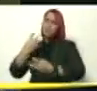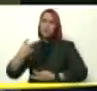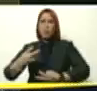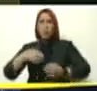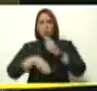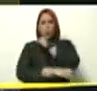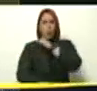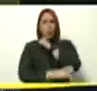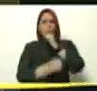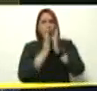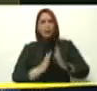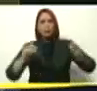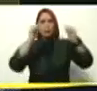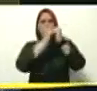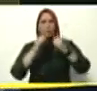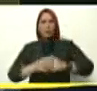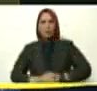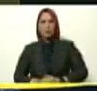Anzoátegui.